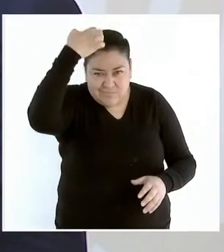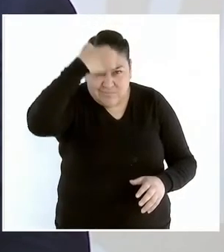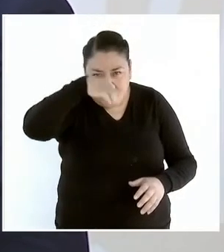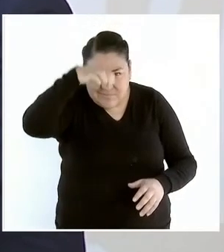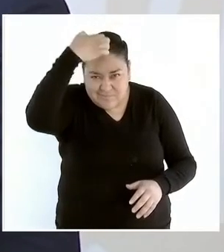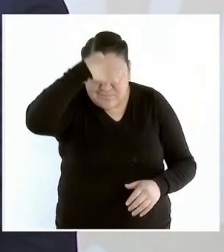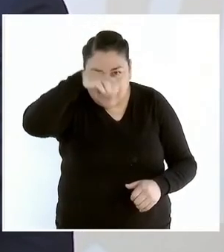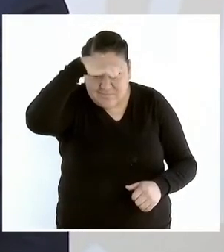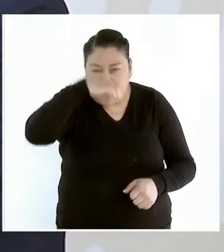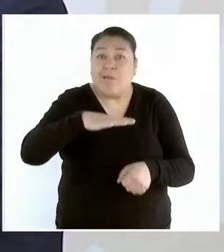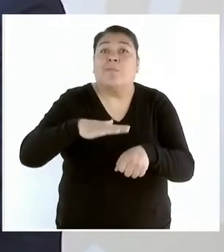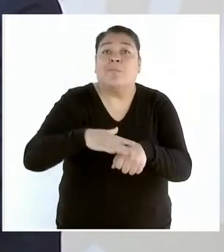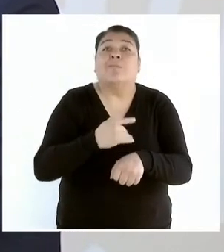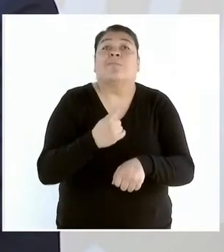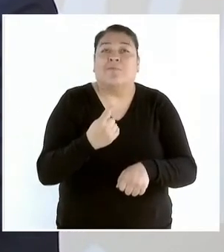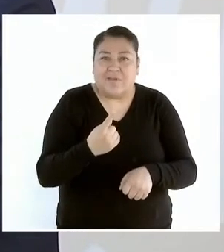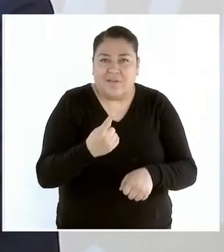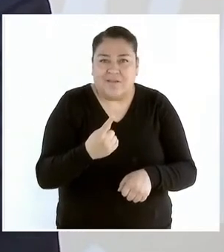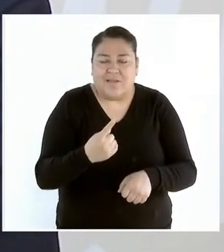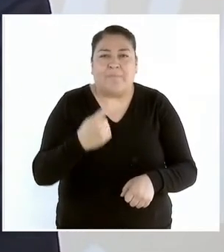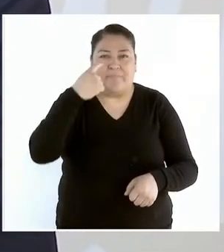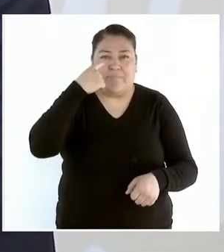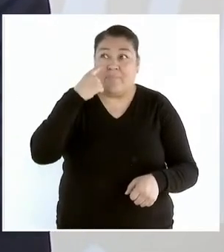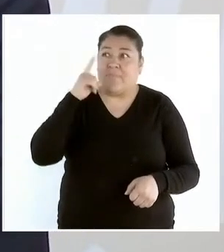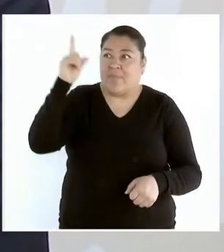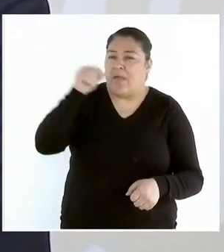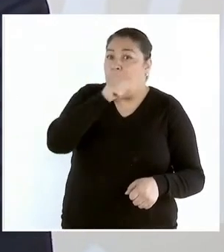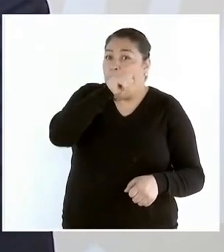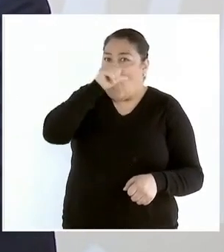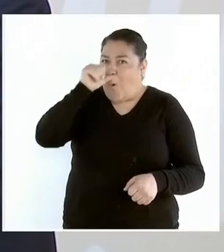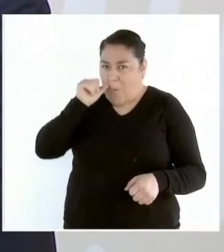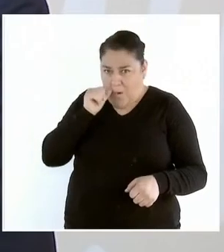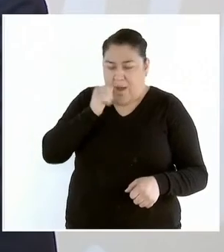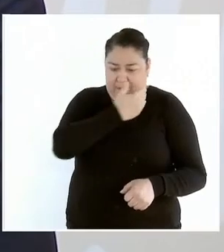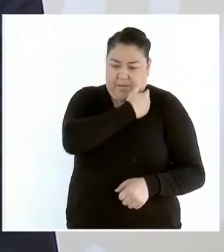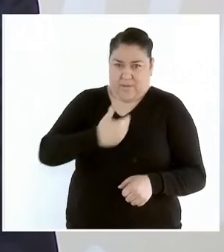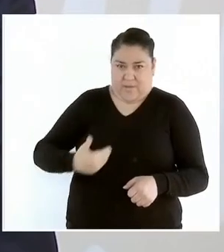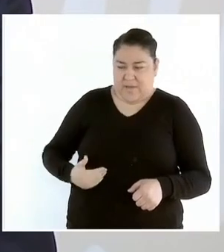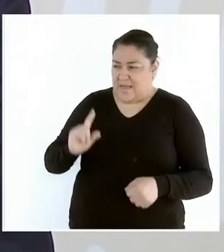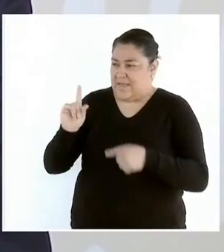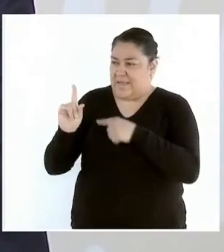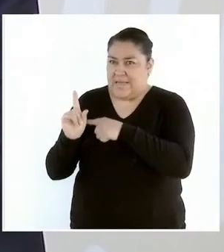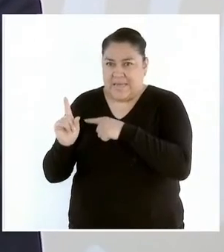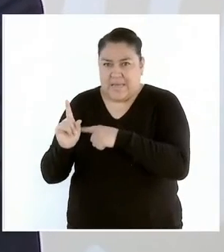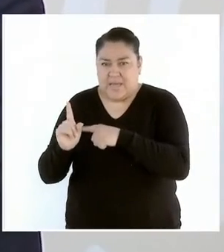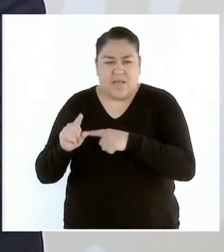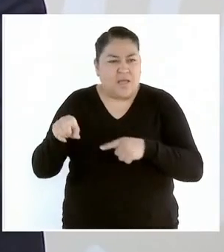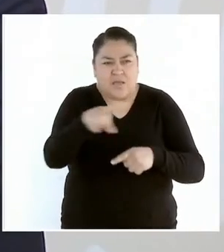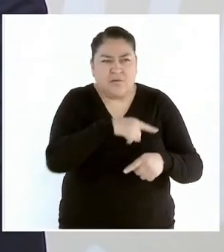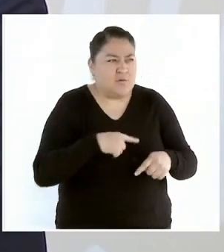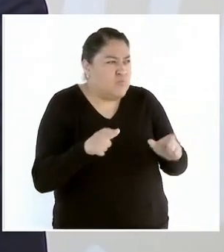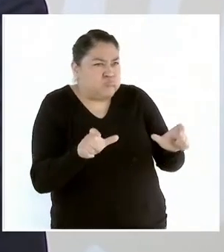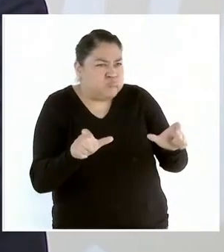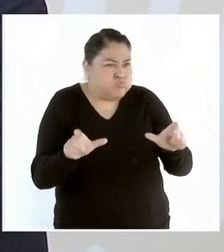porque permitió al presidente juárez ganar tiempo